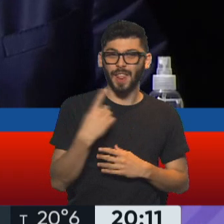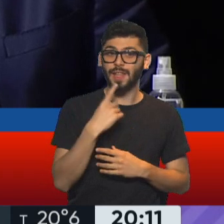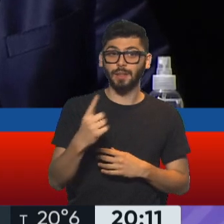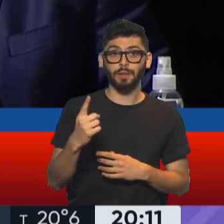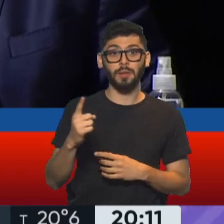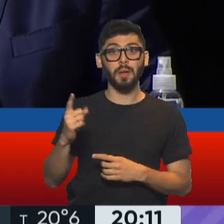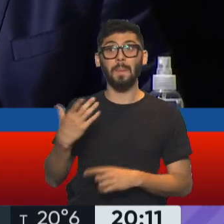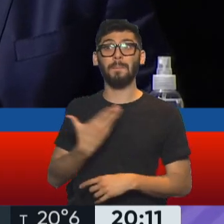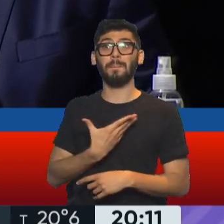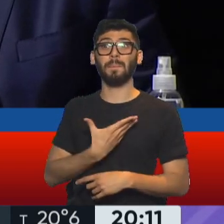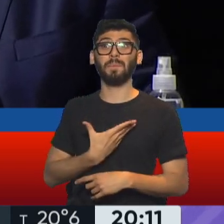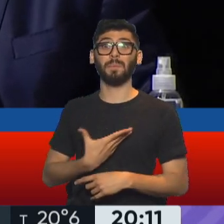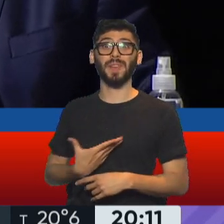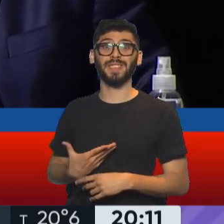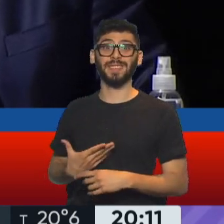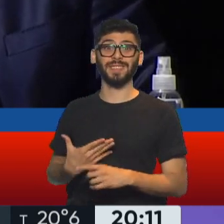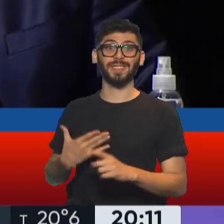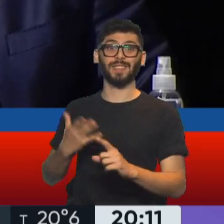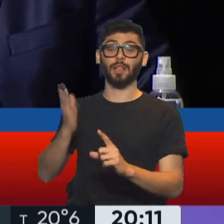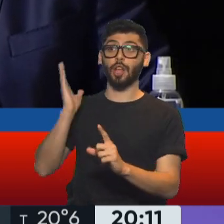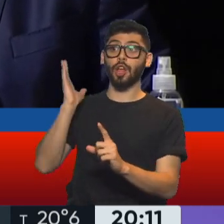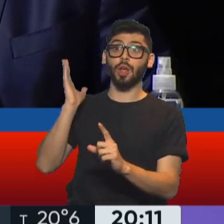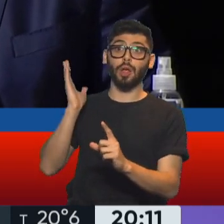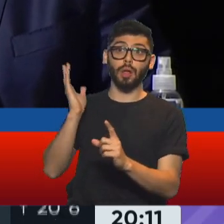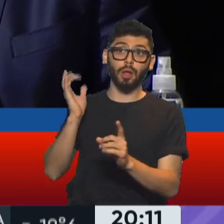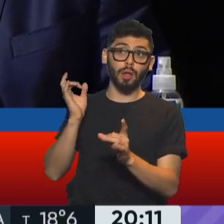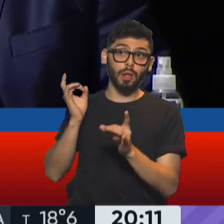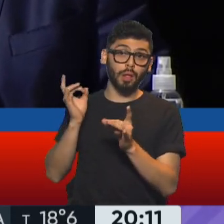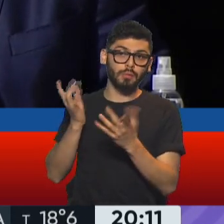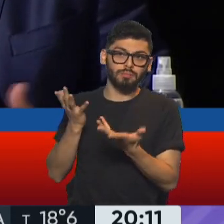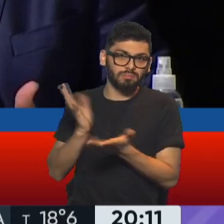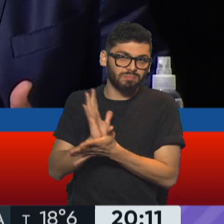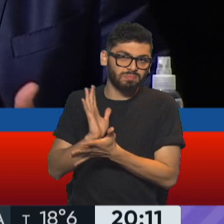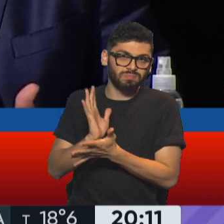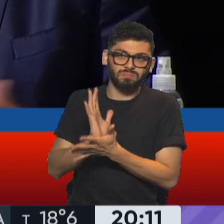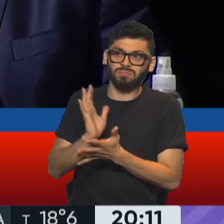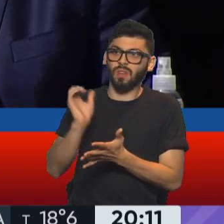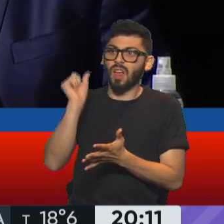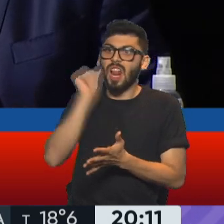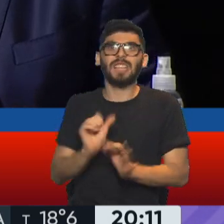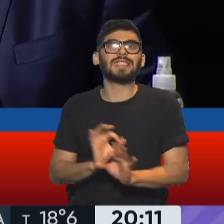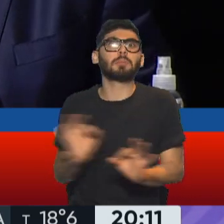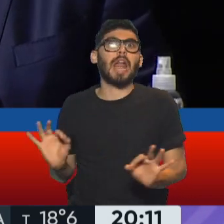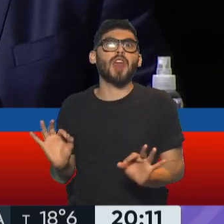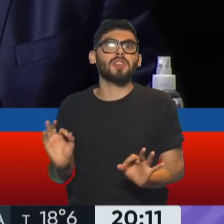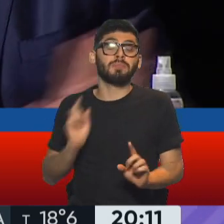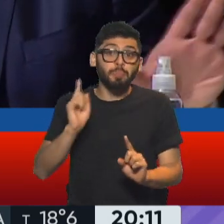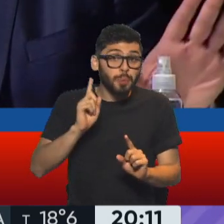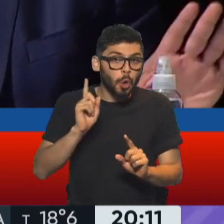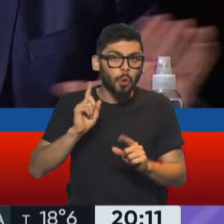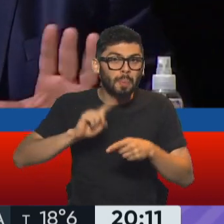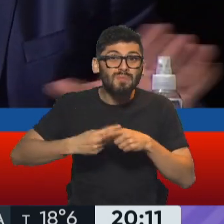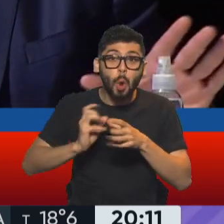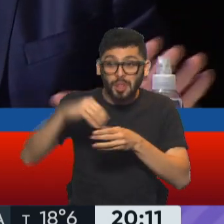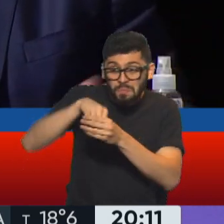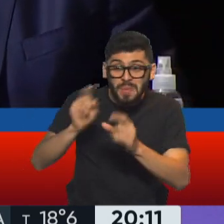jodió a nadie, se olvidó de los propios. Bueno. Los propios se sintieron afectados. Se dieron cuenta